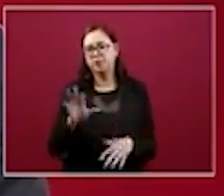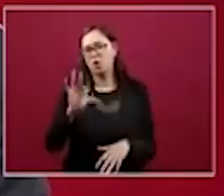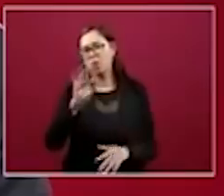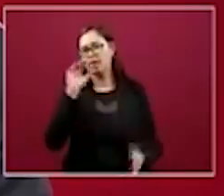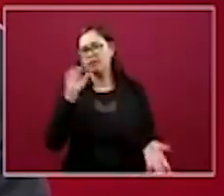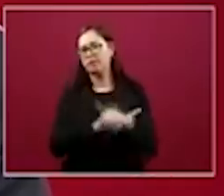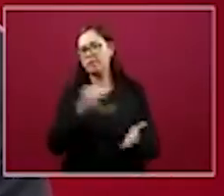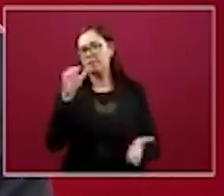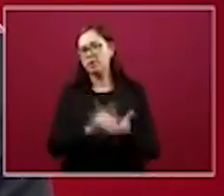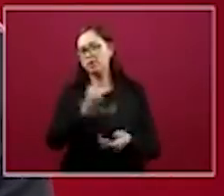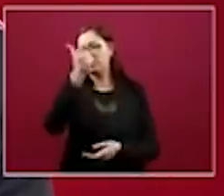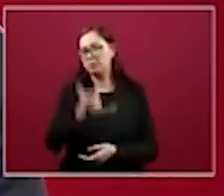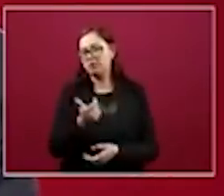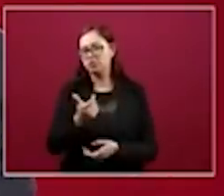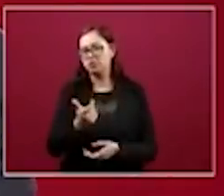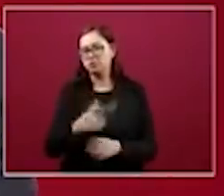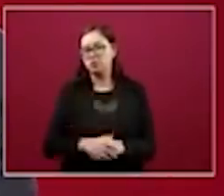40 mil millones de pesos.